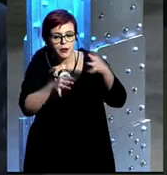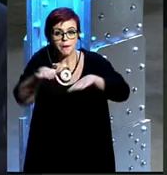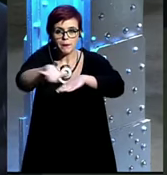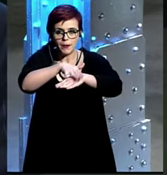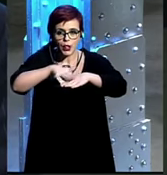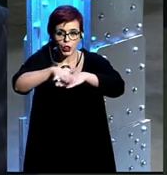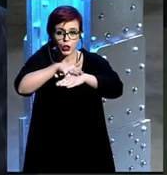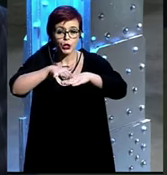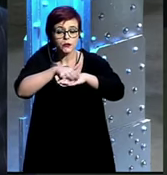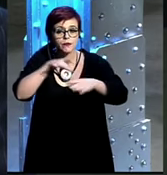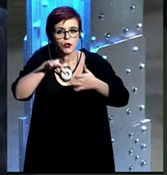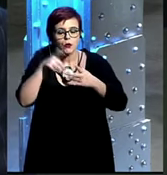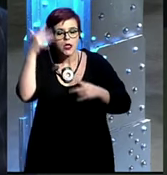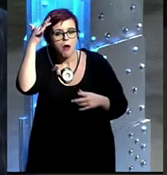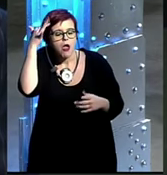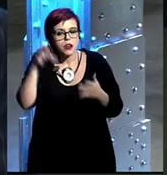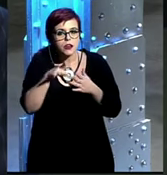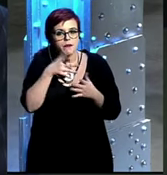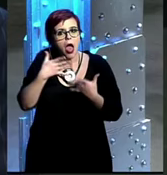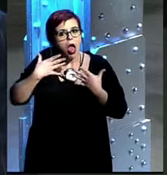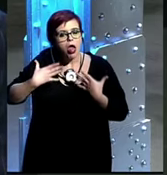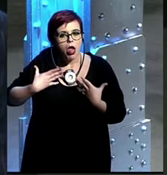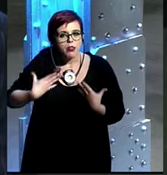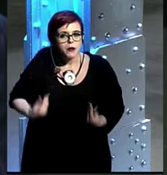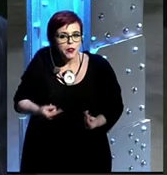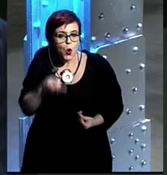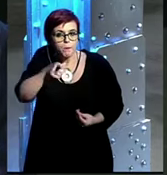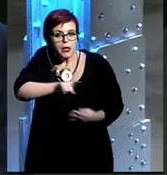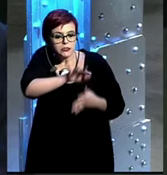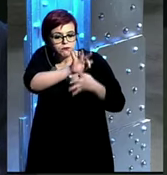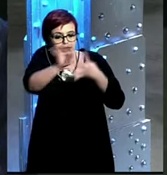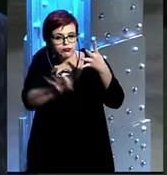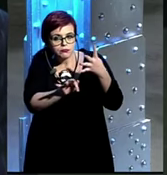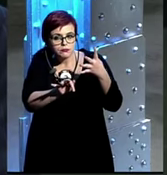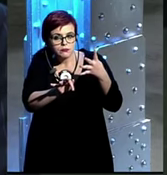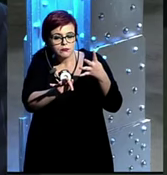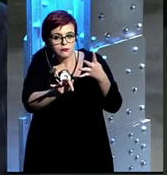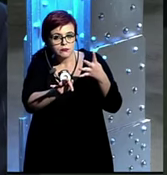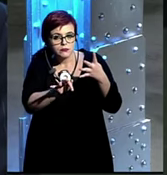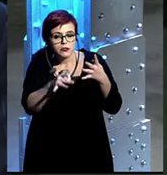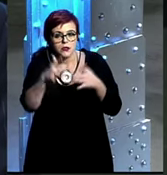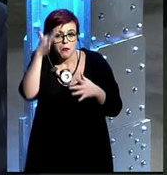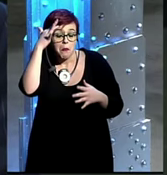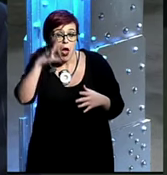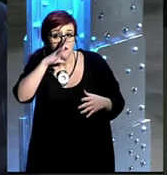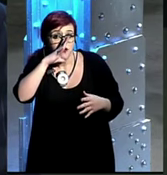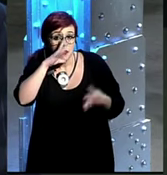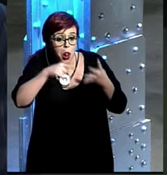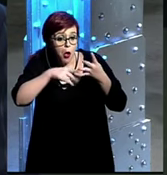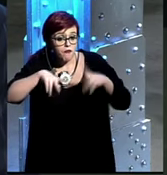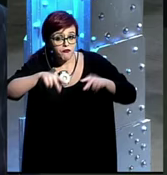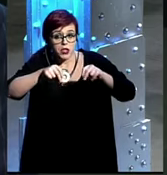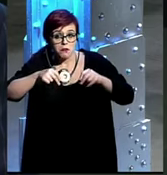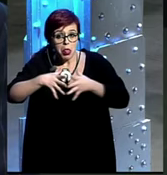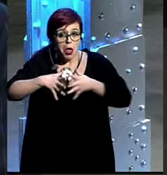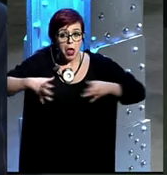fuera a estar deprimido el resto del mes, vale, pues siempre que acabe a finales de febrero, pues estupendo. Pero si tengo que